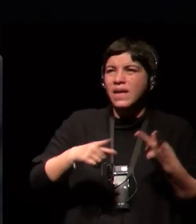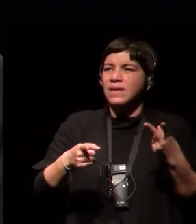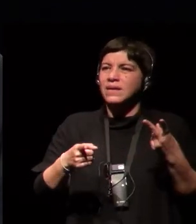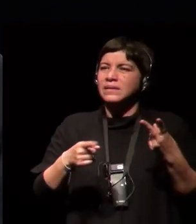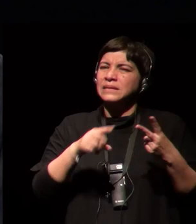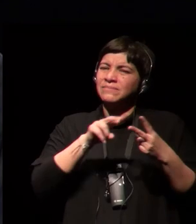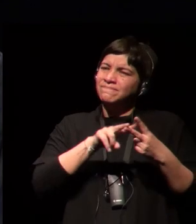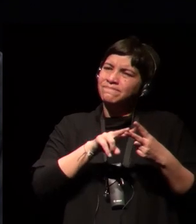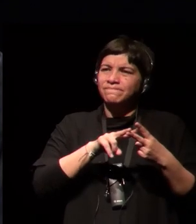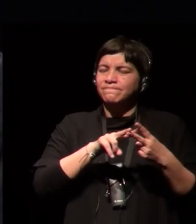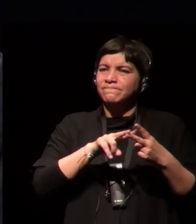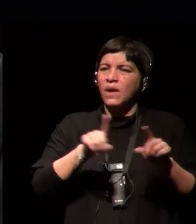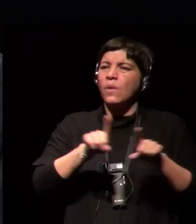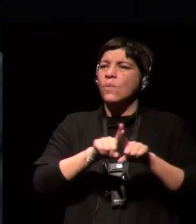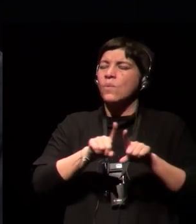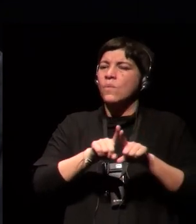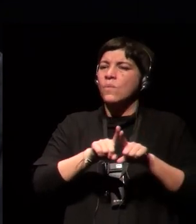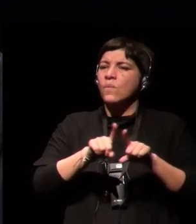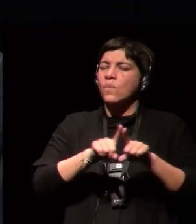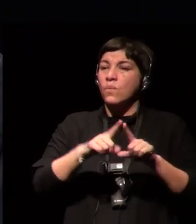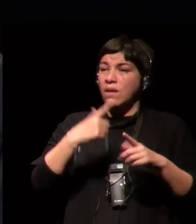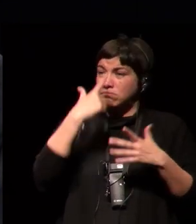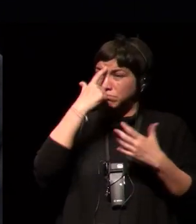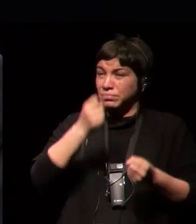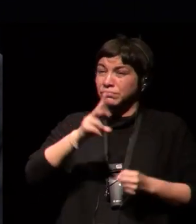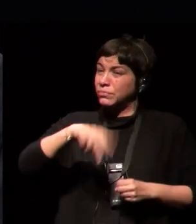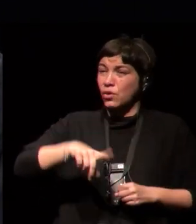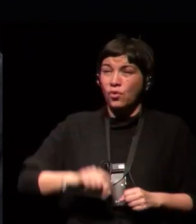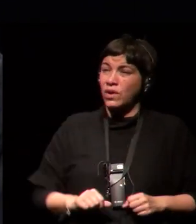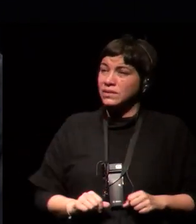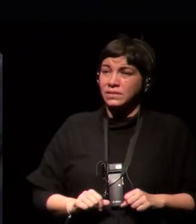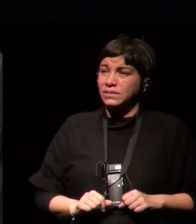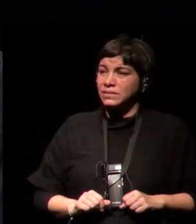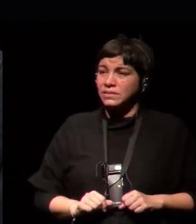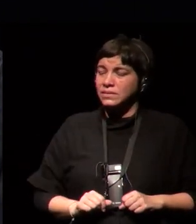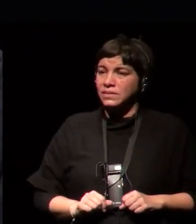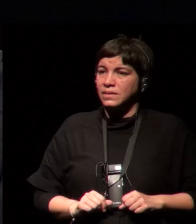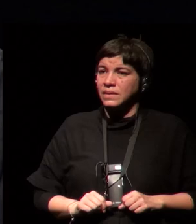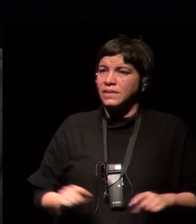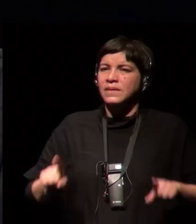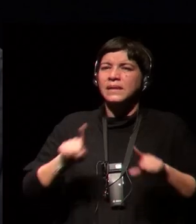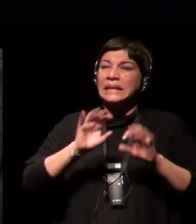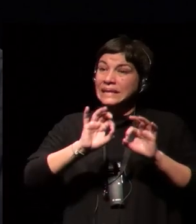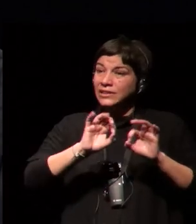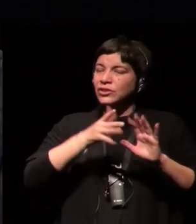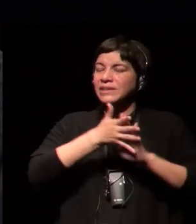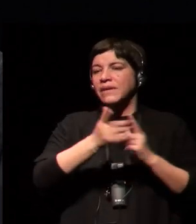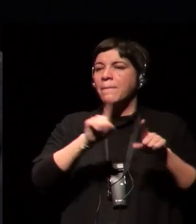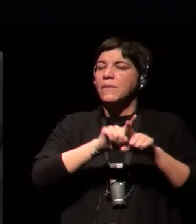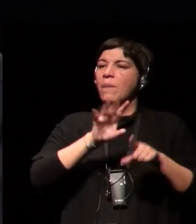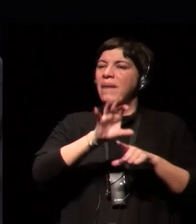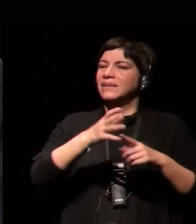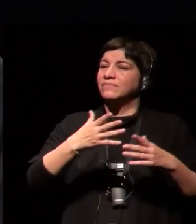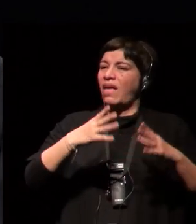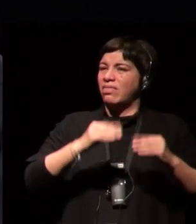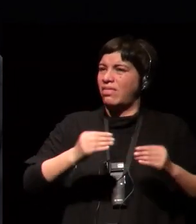de sabiduría, es emblemático de un país inmaduro. Las historias ocultas son como